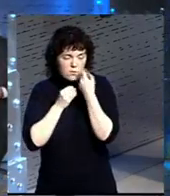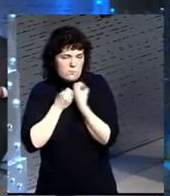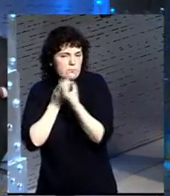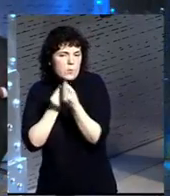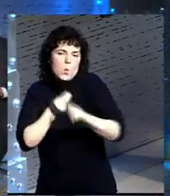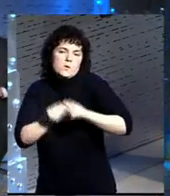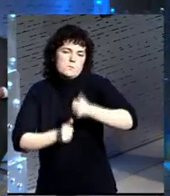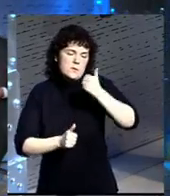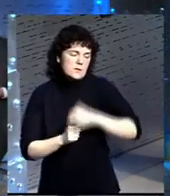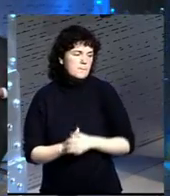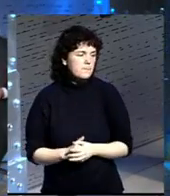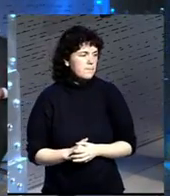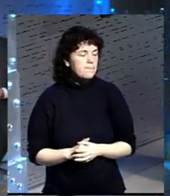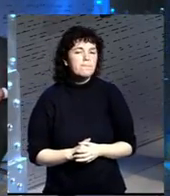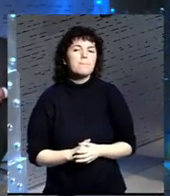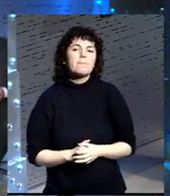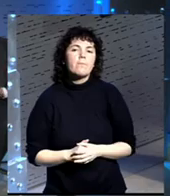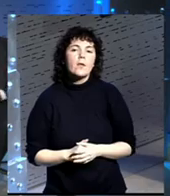Sí, yo añadir,